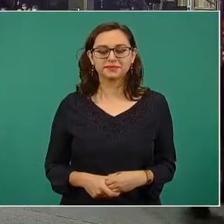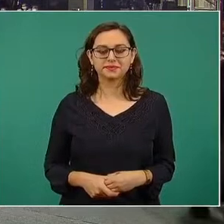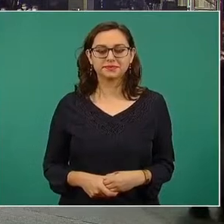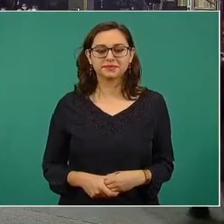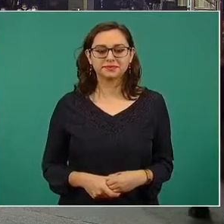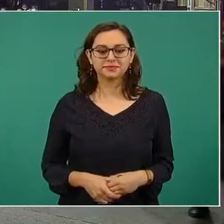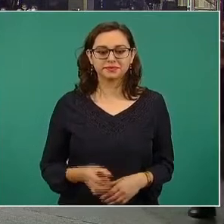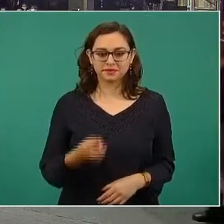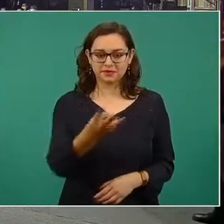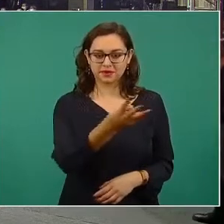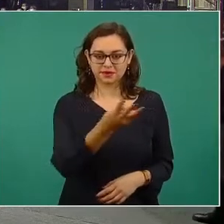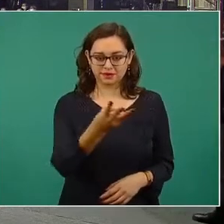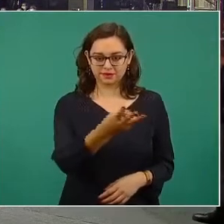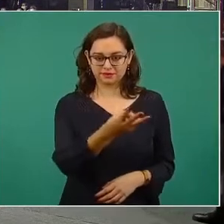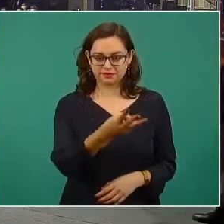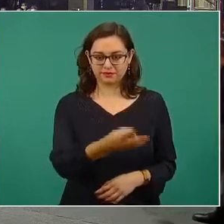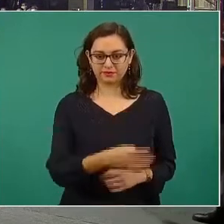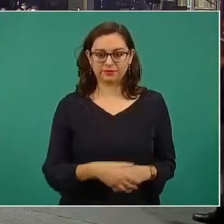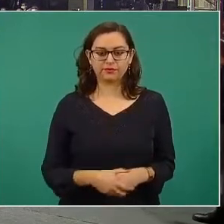Bueno, los tres.